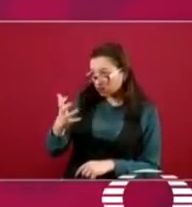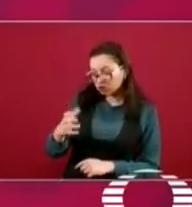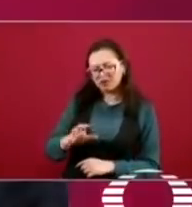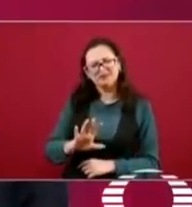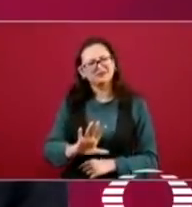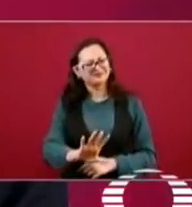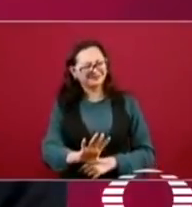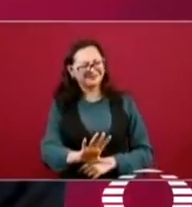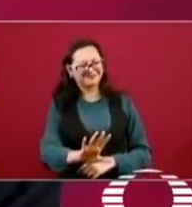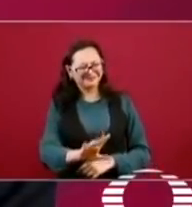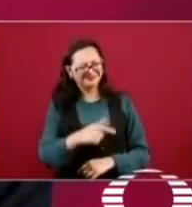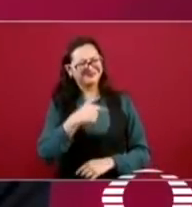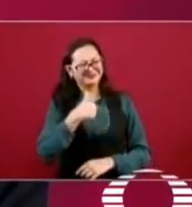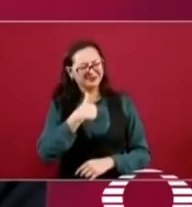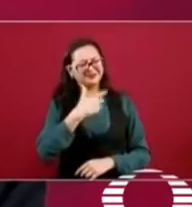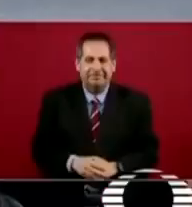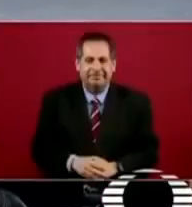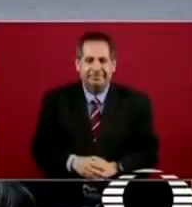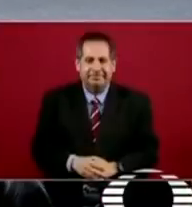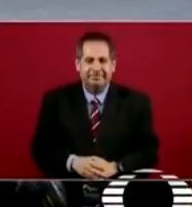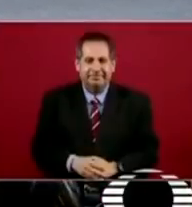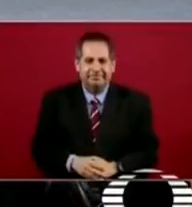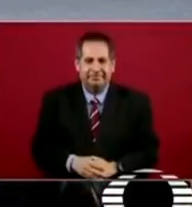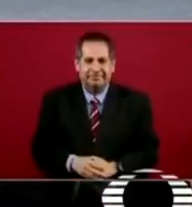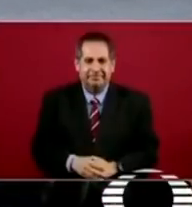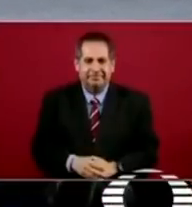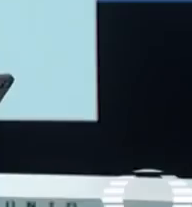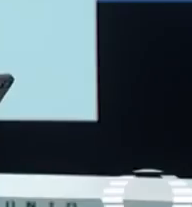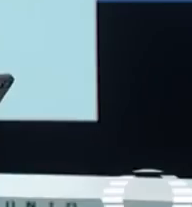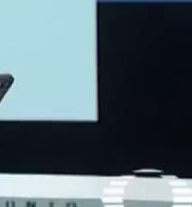debemos de actuar con prudencia. Lo acompaño.